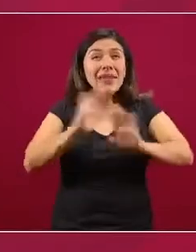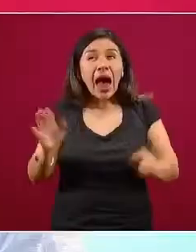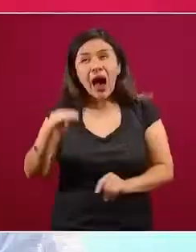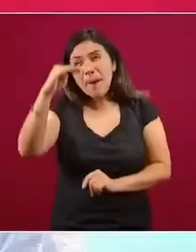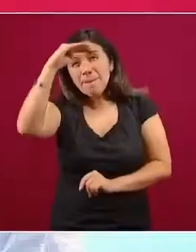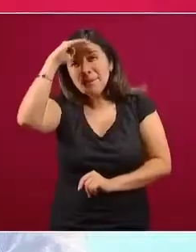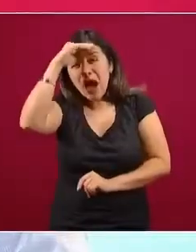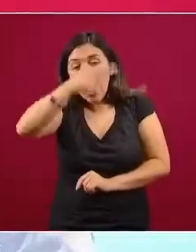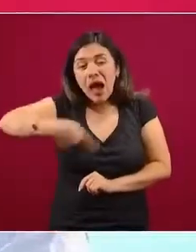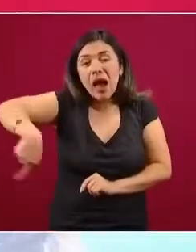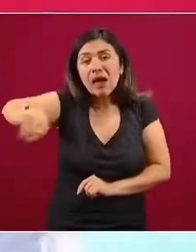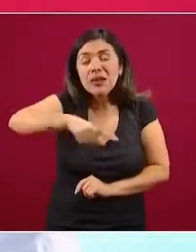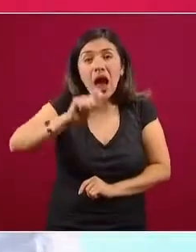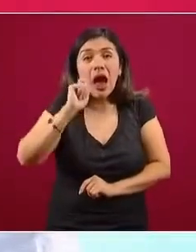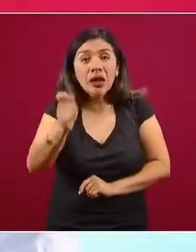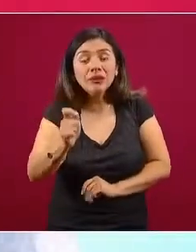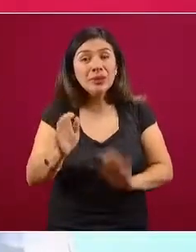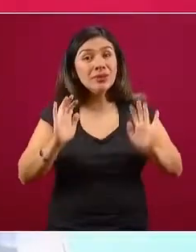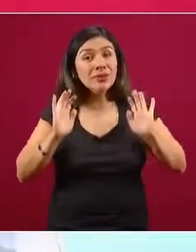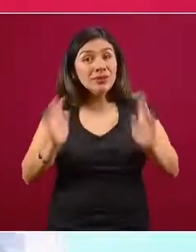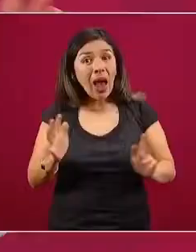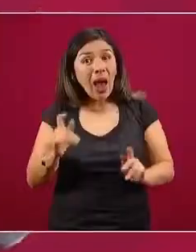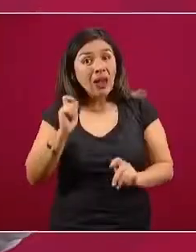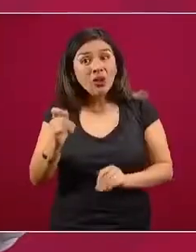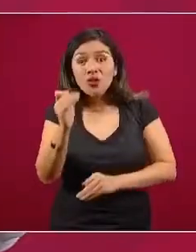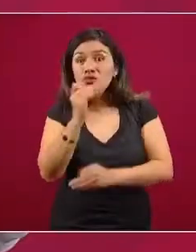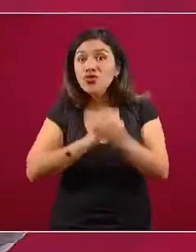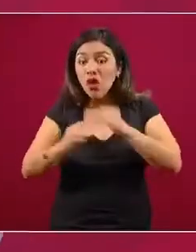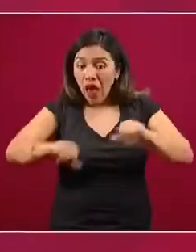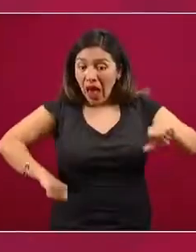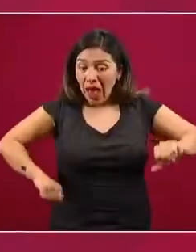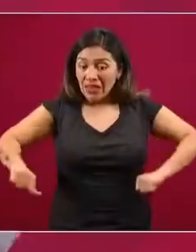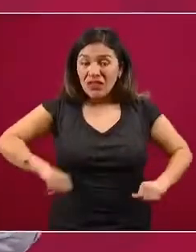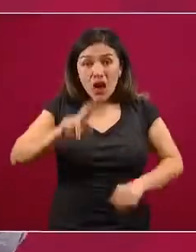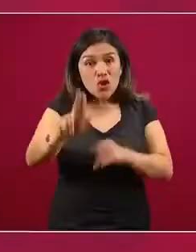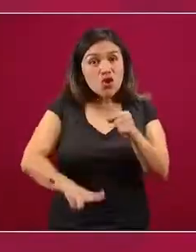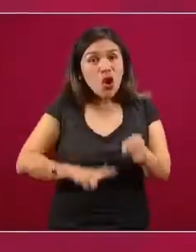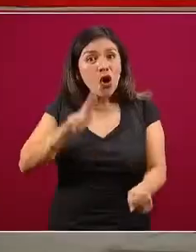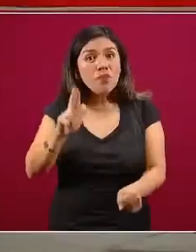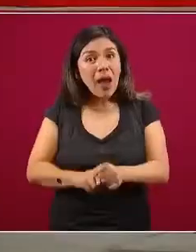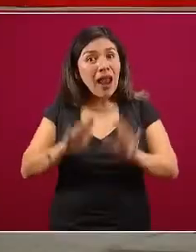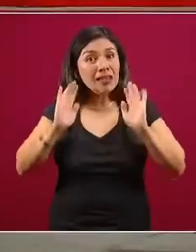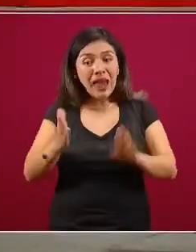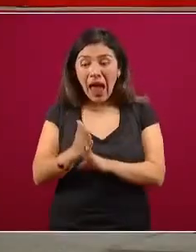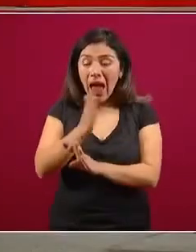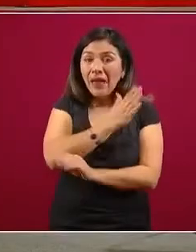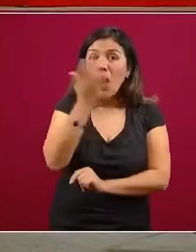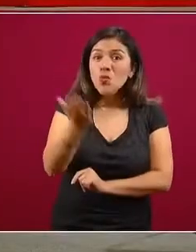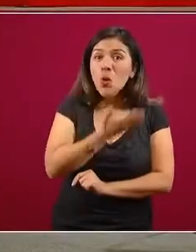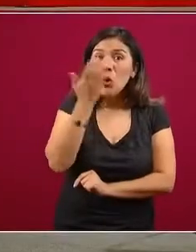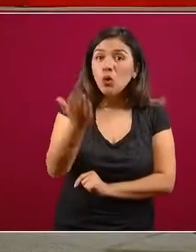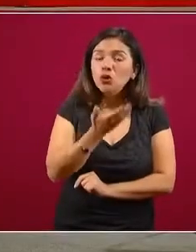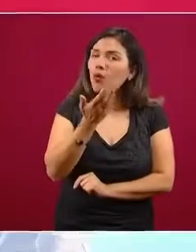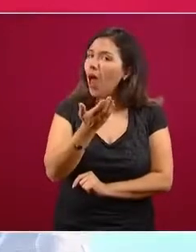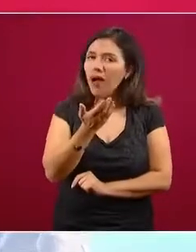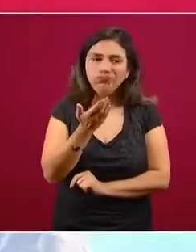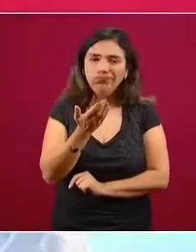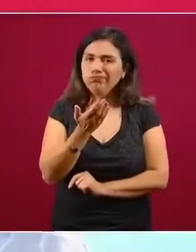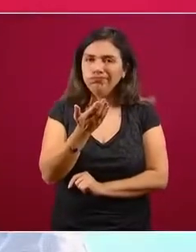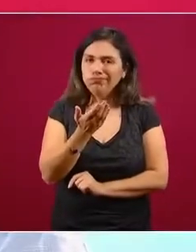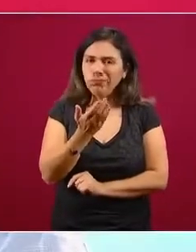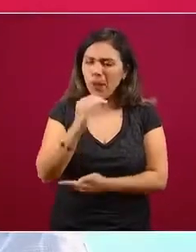no debe ser interpretada como que volvemos a todas las actividades que acostumbrábamos tener. La razón por la